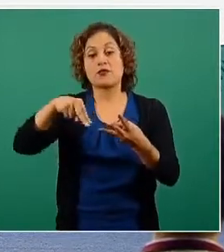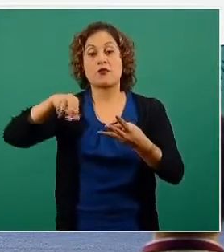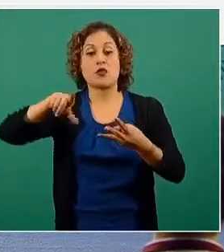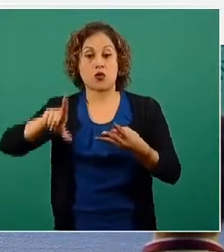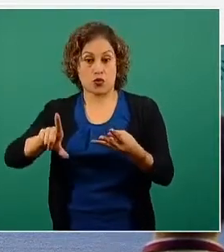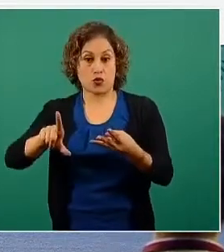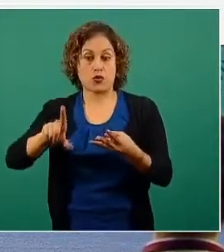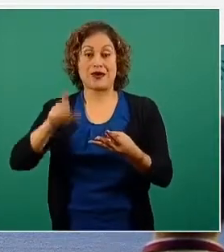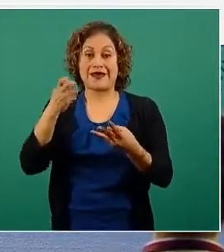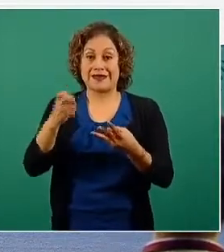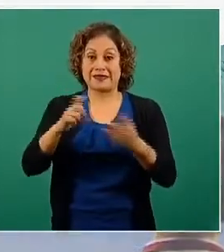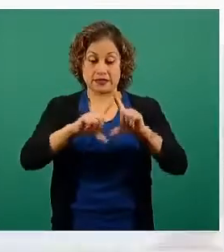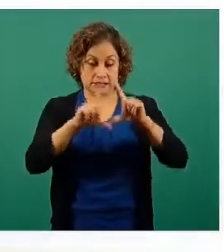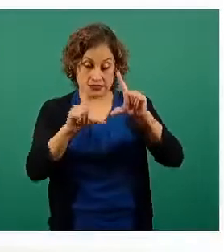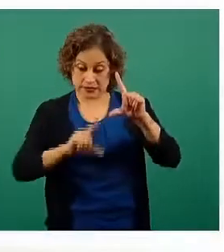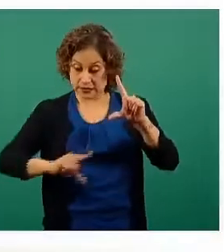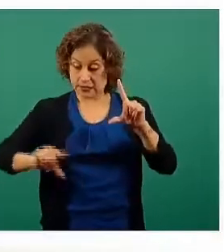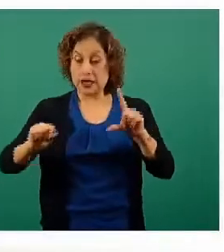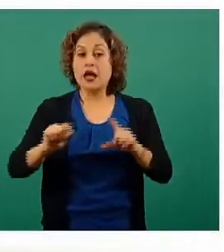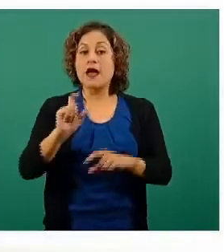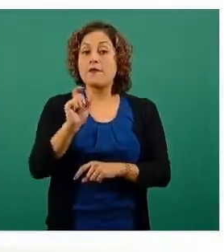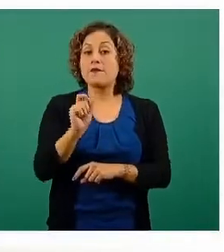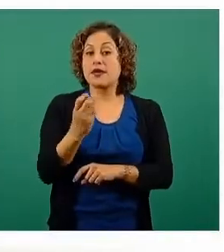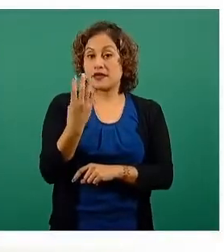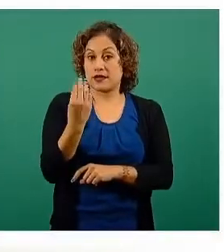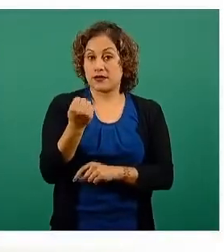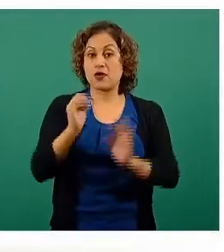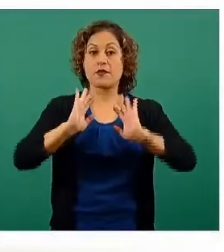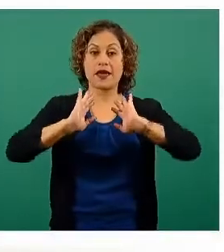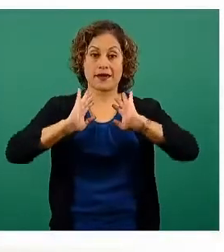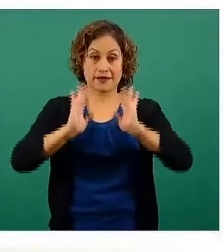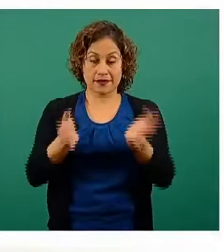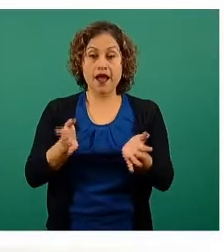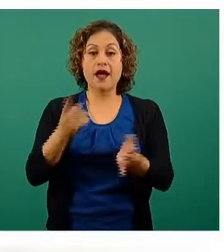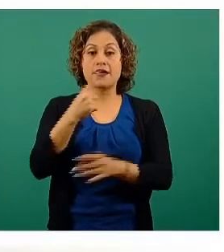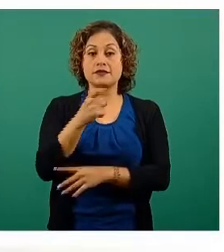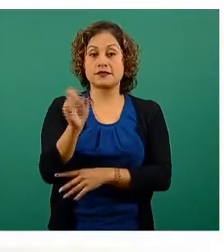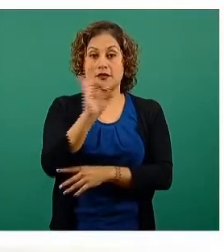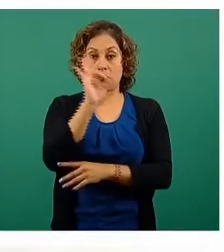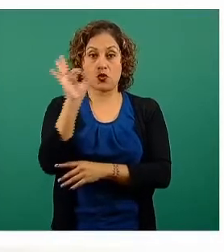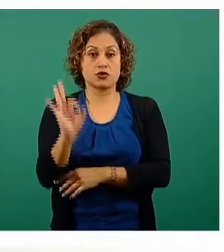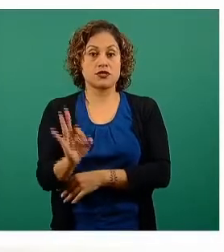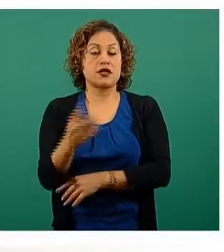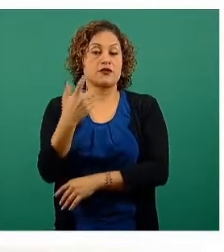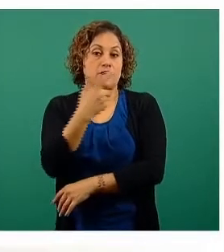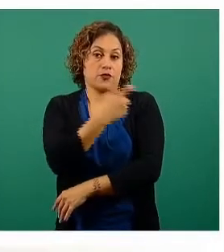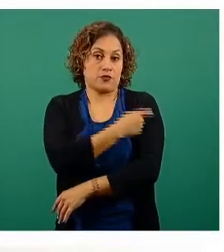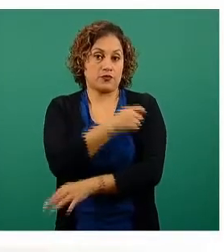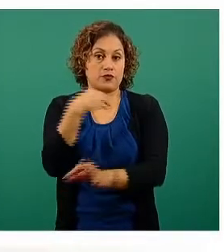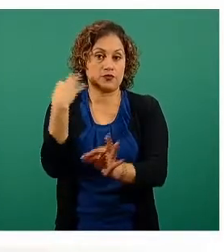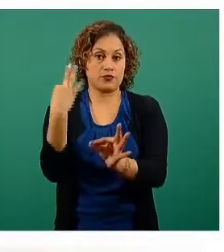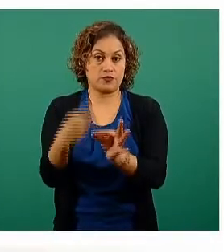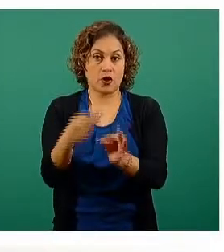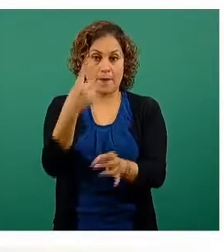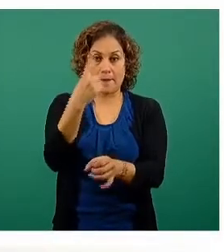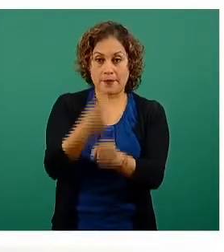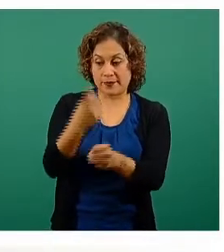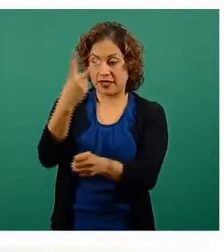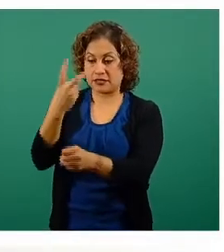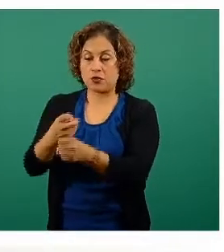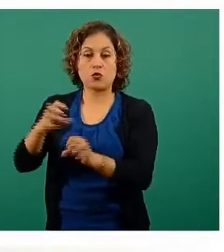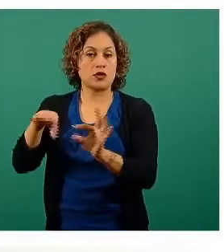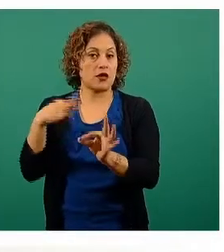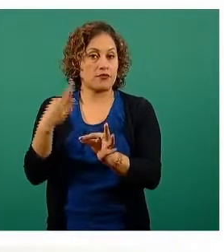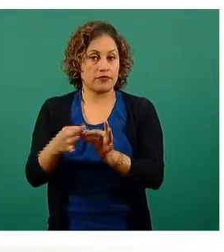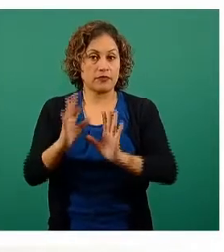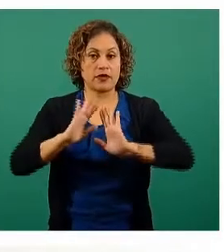entidades federativas de las 32 ya han logrado el 100% de aplicación de dosis. Con esto, como les